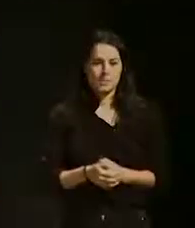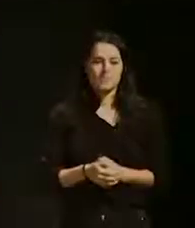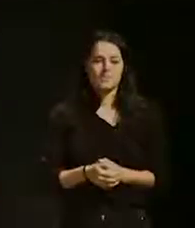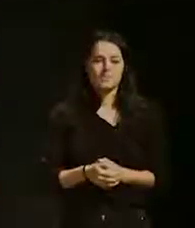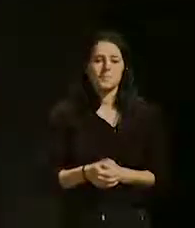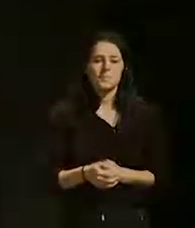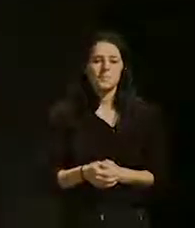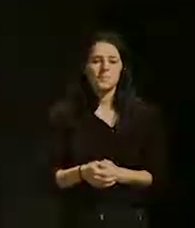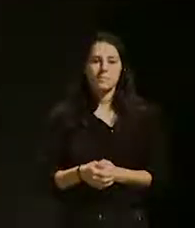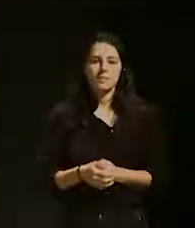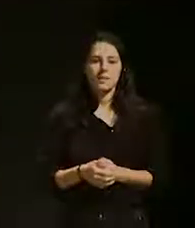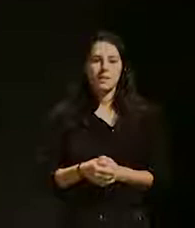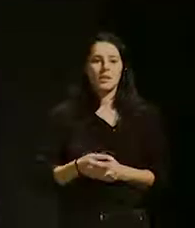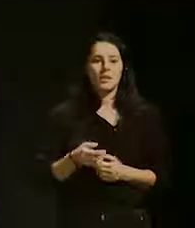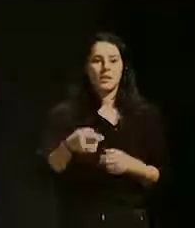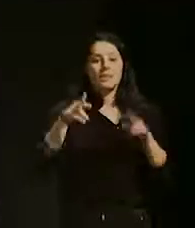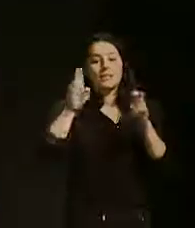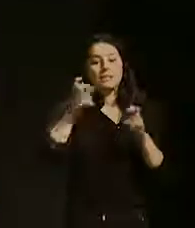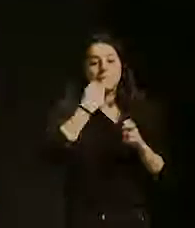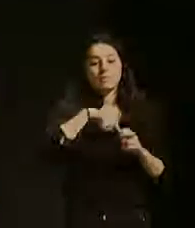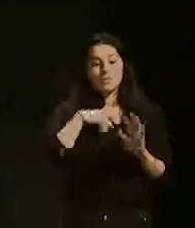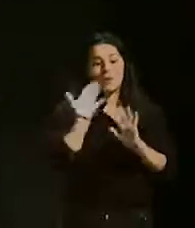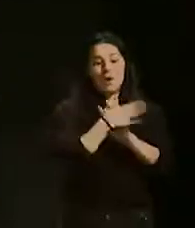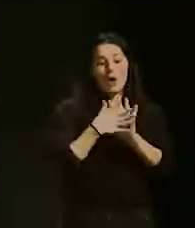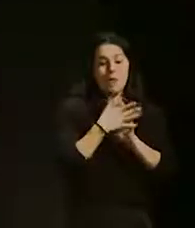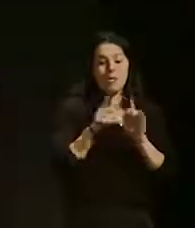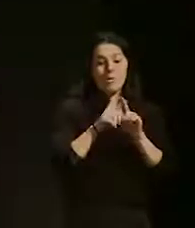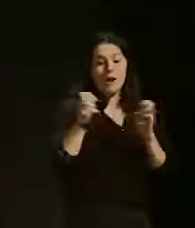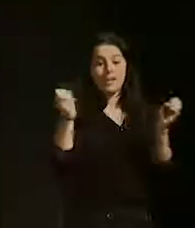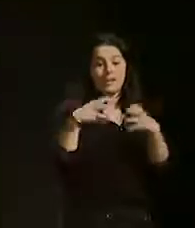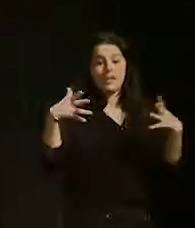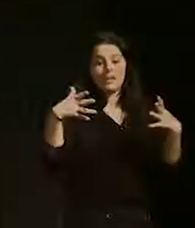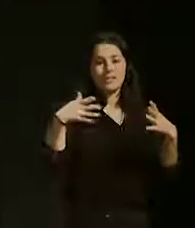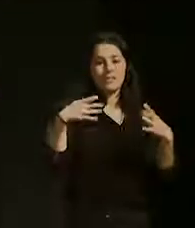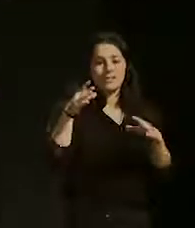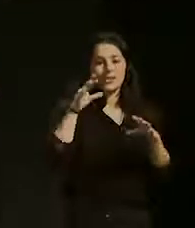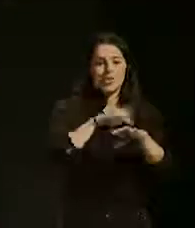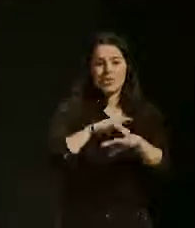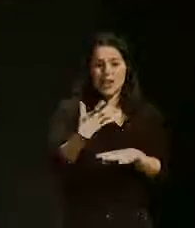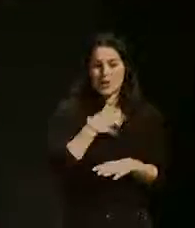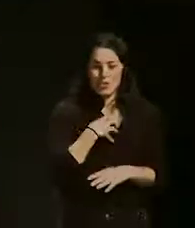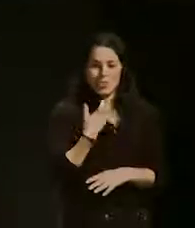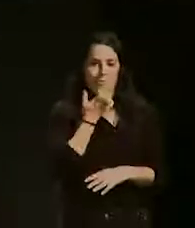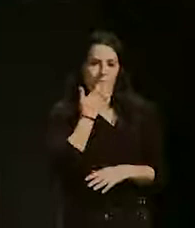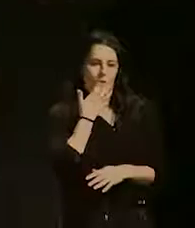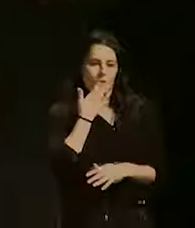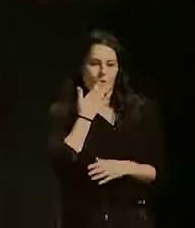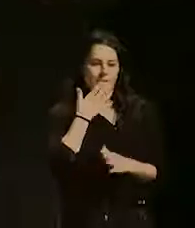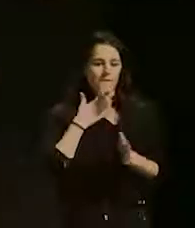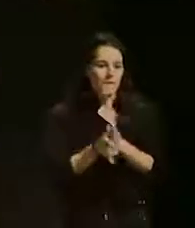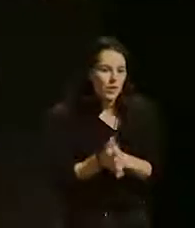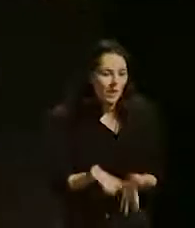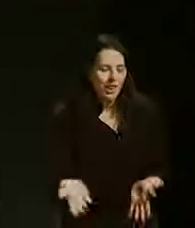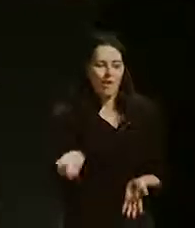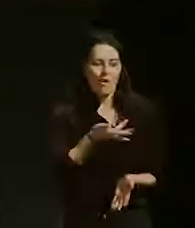Estamos hablando de ingredientes, como os digo, intangibles, como son la fe, la confianza, el entusiasmo, el